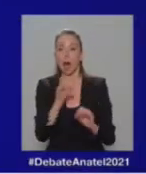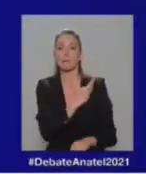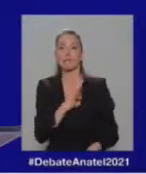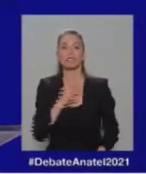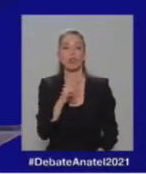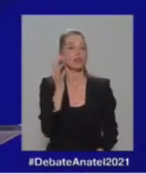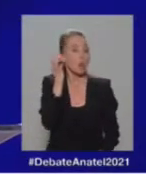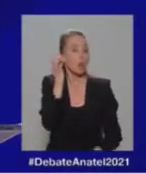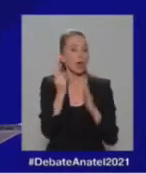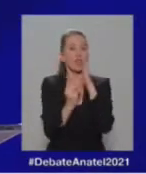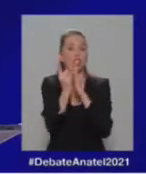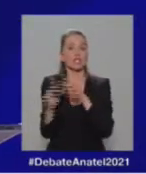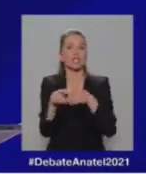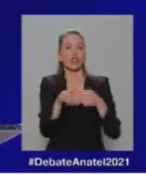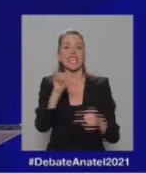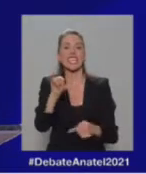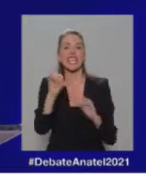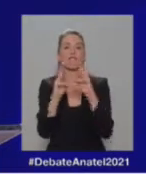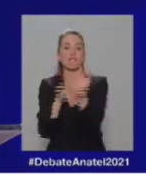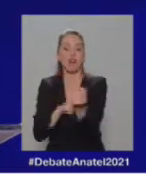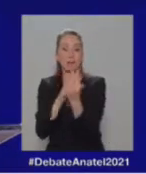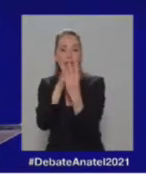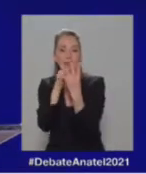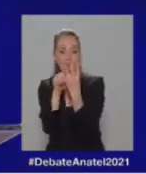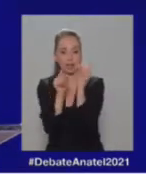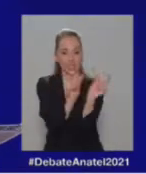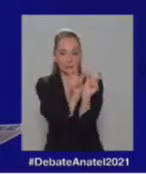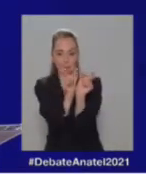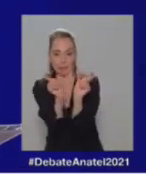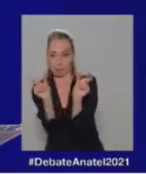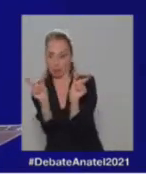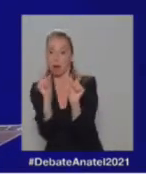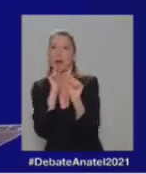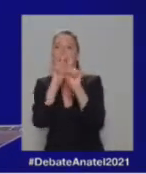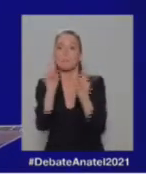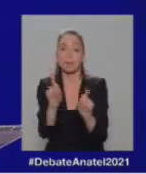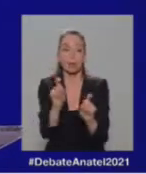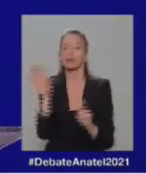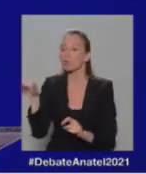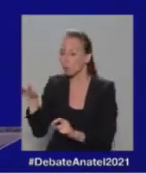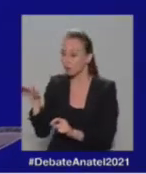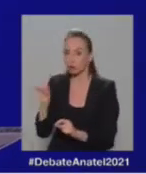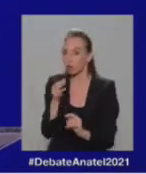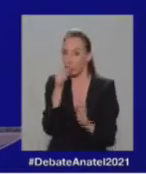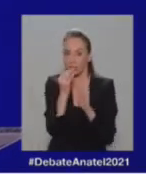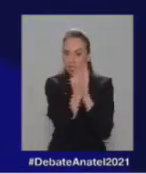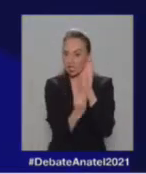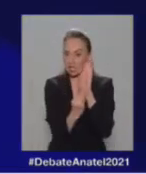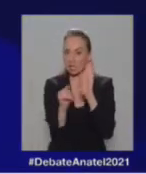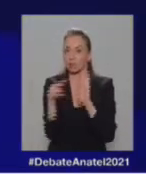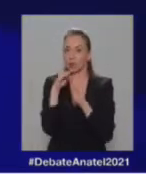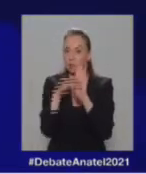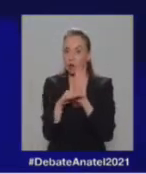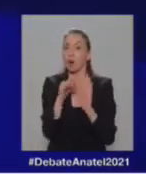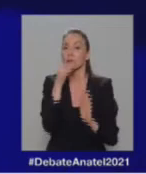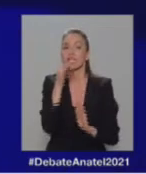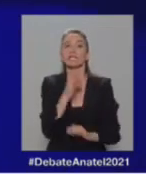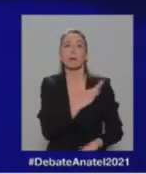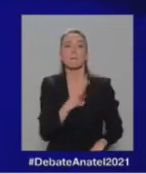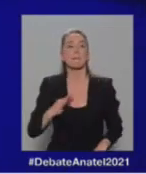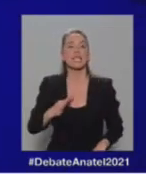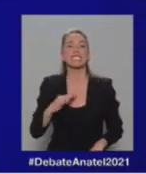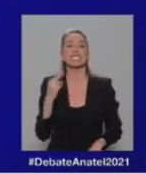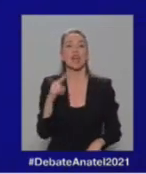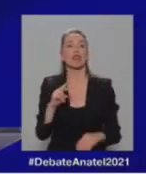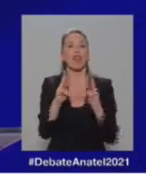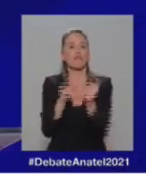tipo durante su eventual gobierno y que se pueden modificar propuestas si es que tienen algún problema. El último bloque del programa contó con las palabras